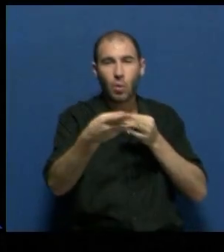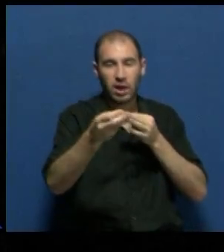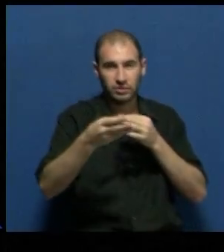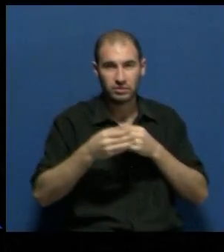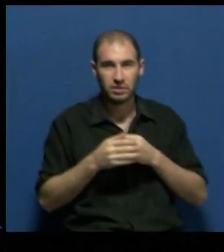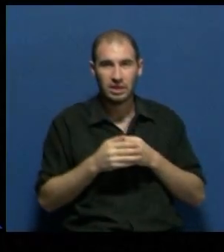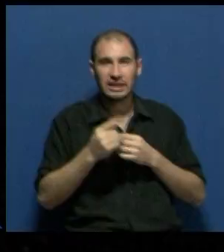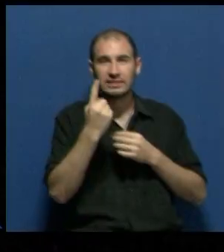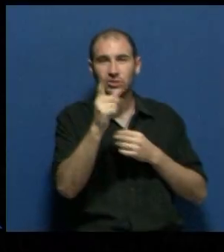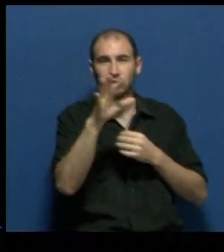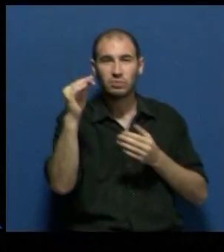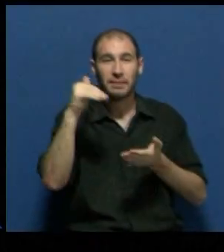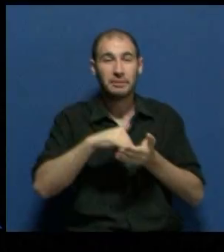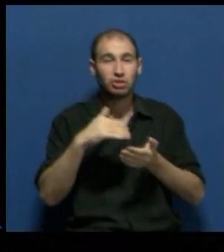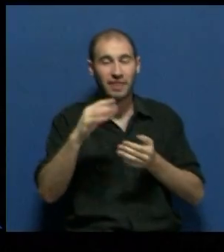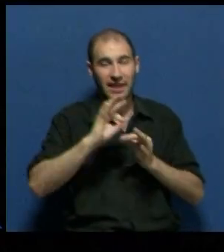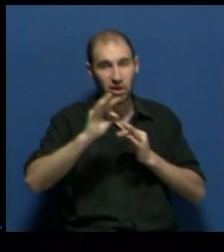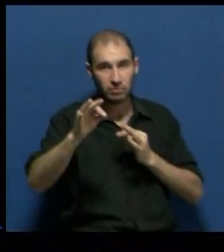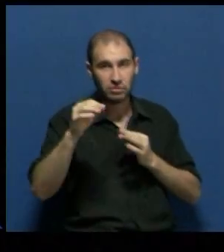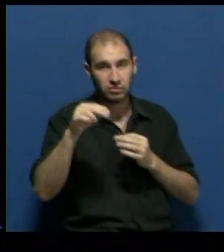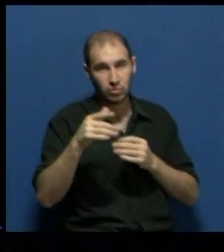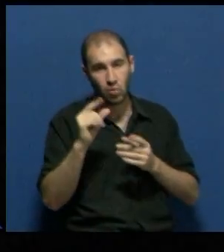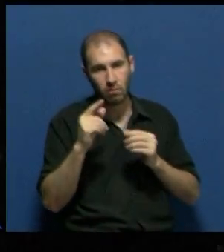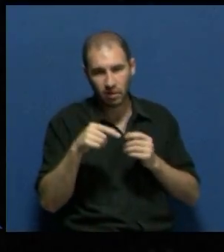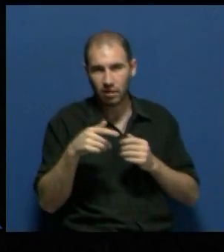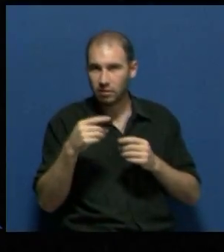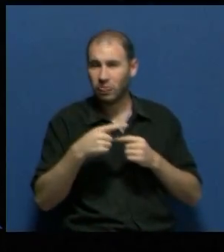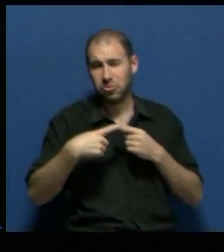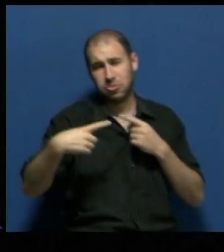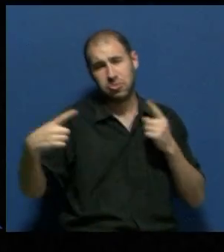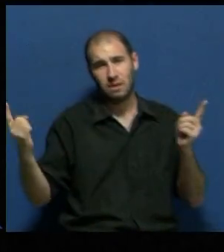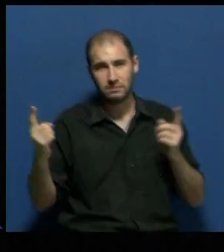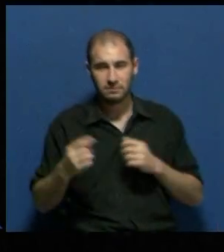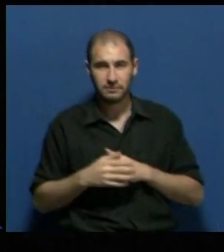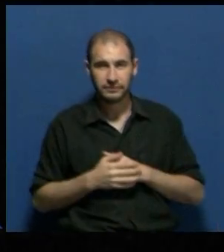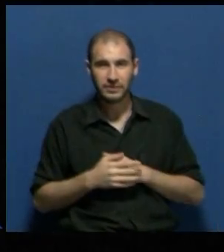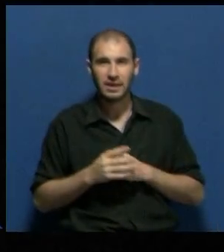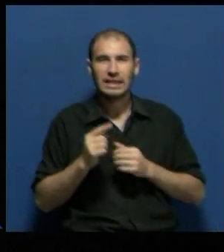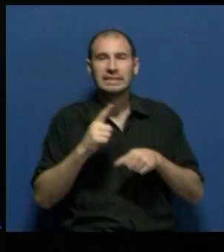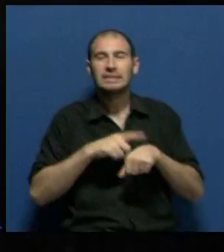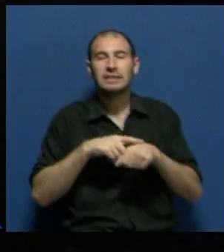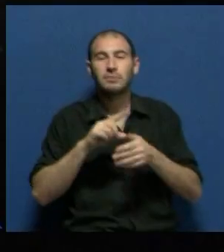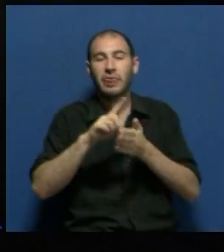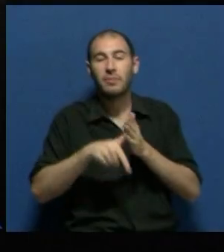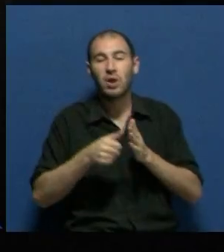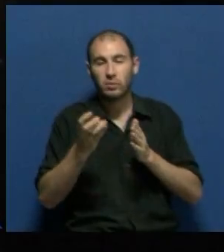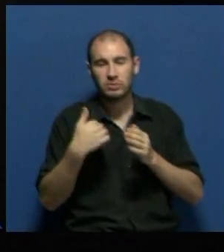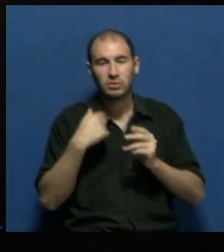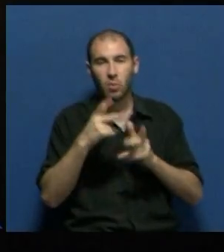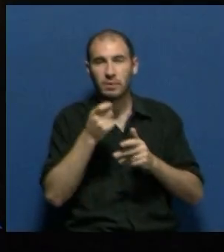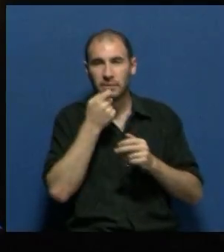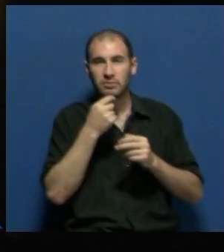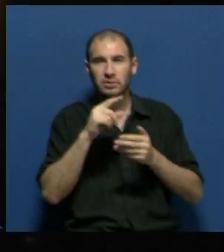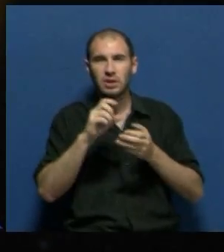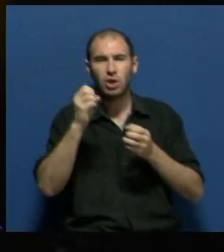tomo 150 millones de kilómetros. Es un número bastante largo. ¿Cuánto tiempo es lo que tarda, que siempre lo digo yo, cuánto tiempo es lo